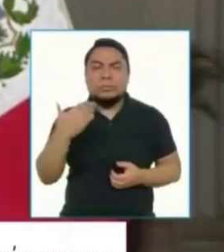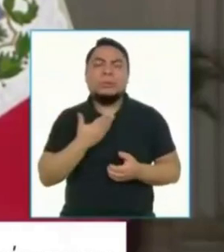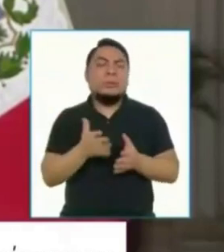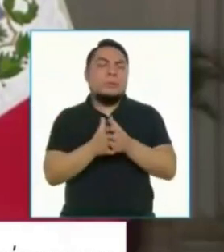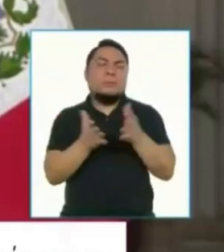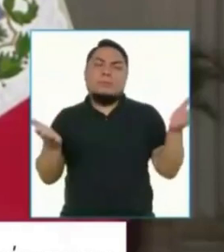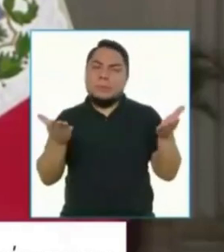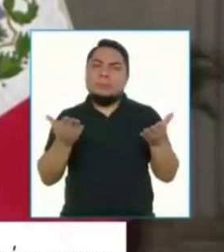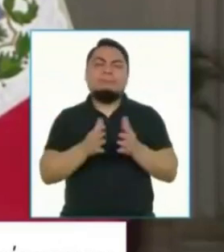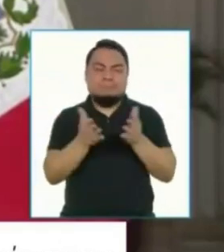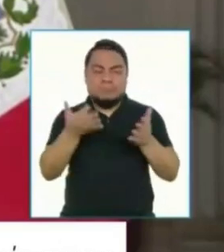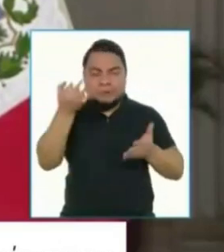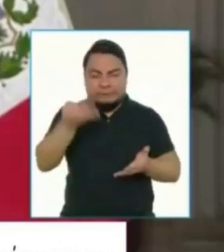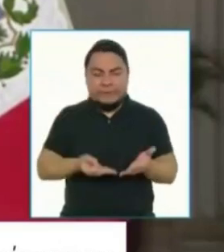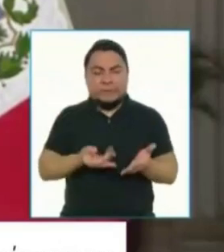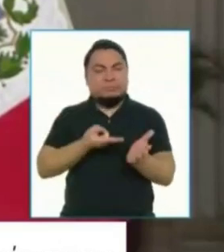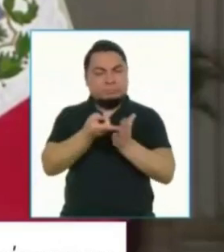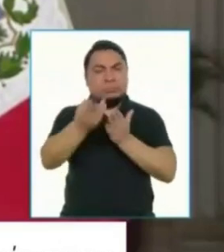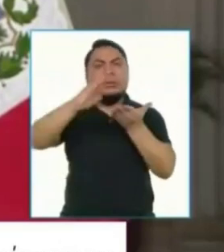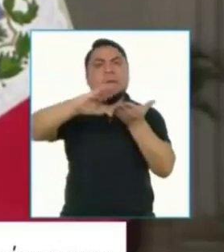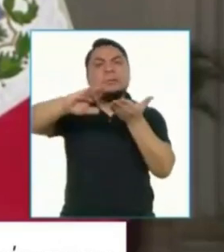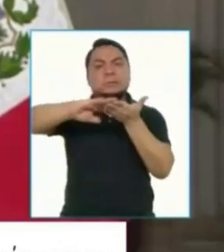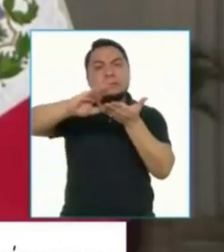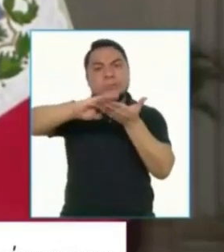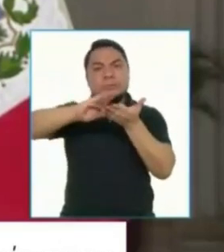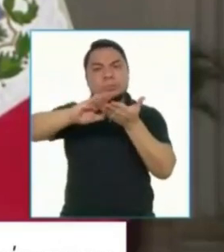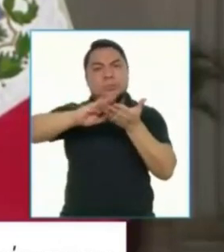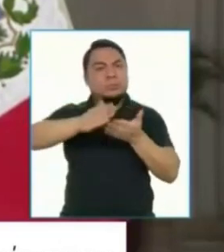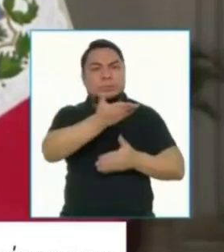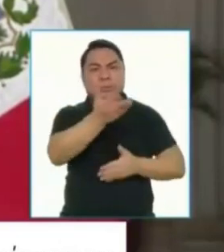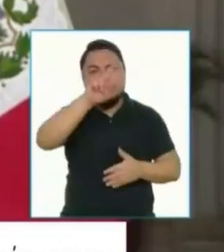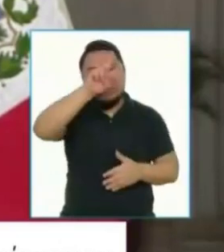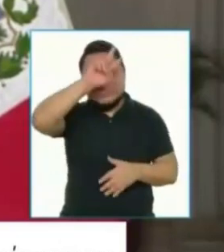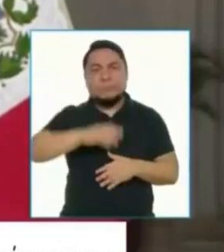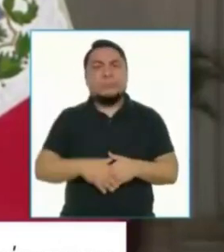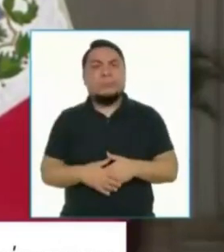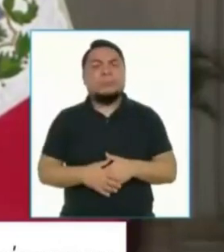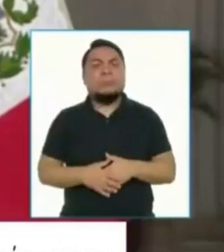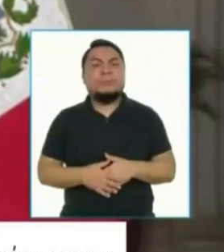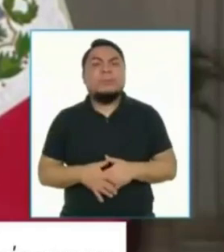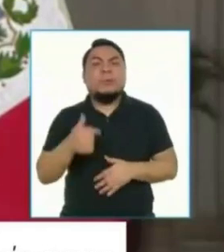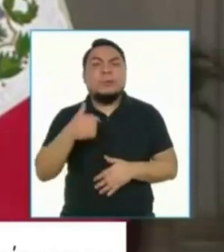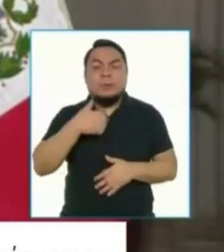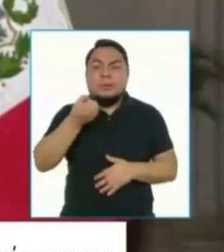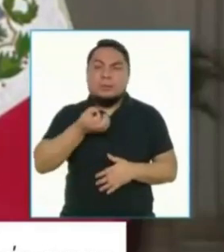devuelva a todos los peruanos, y no sé de dónde va a sacar el Estado plata para asumir la pandemia,